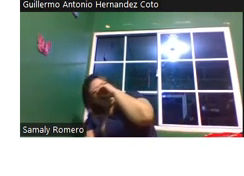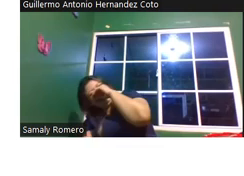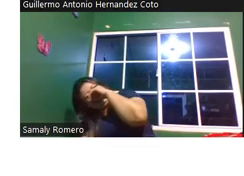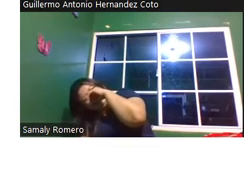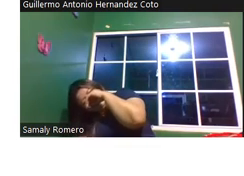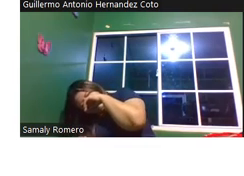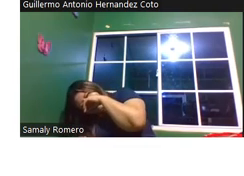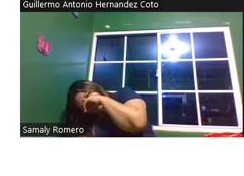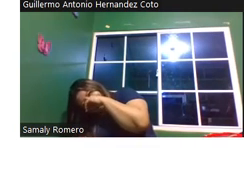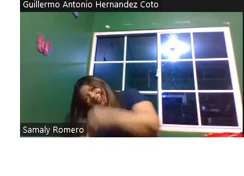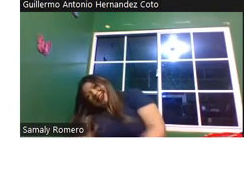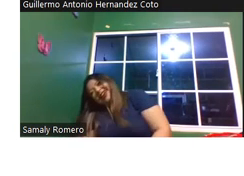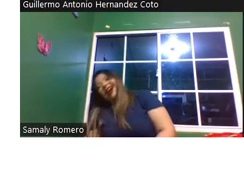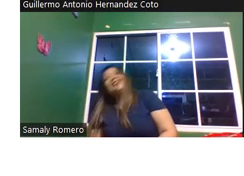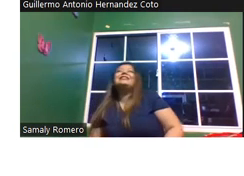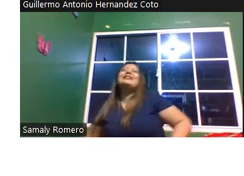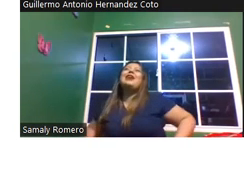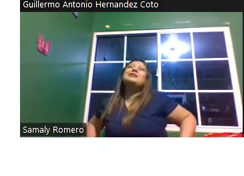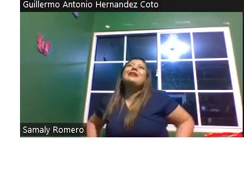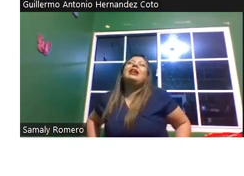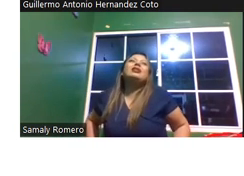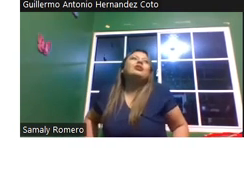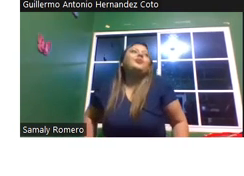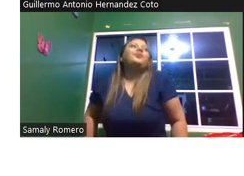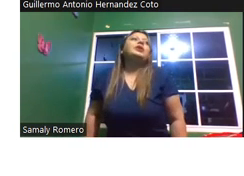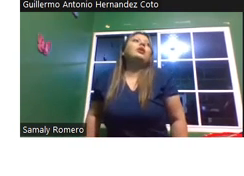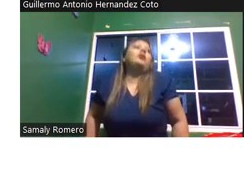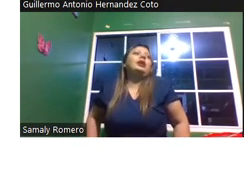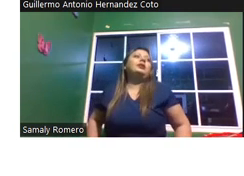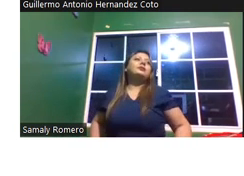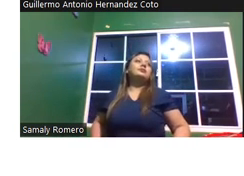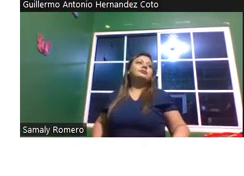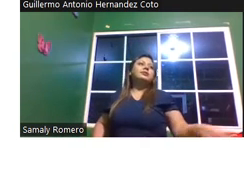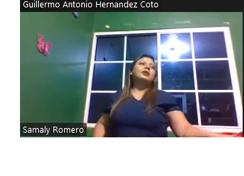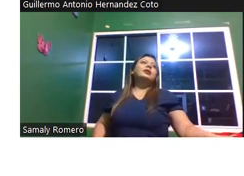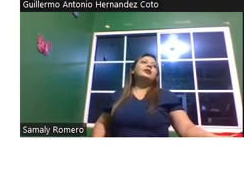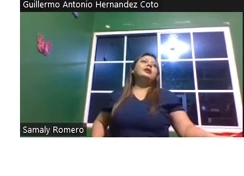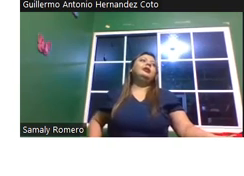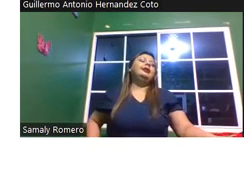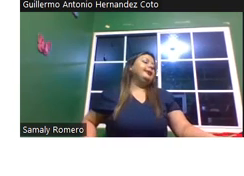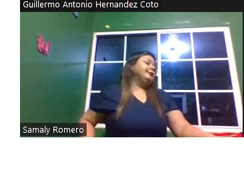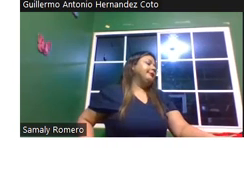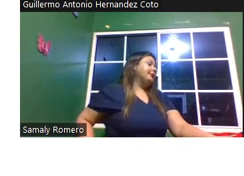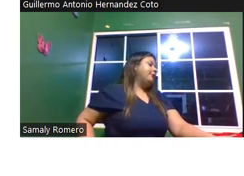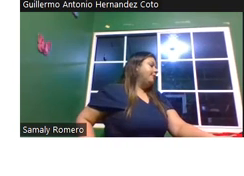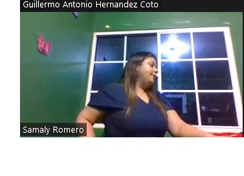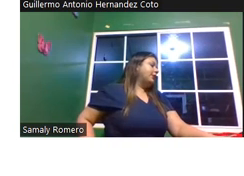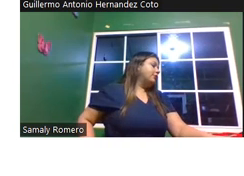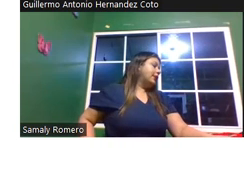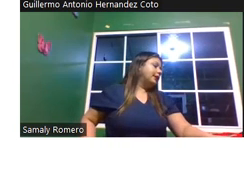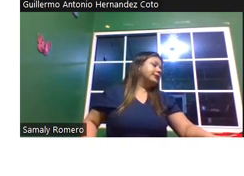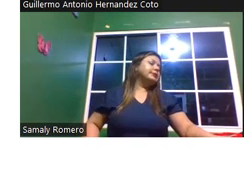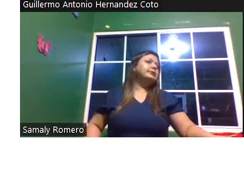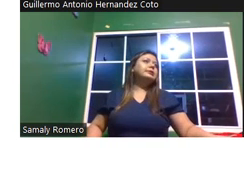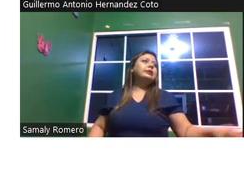proceso. El resultado es lo que yo obtuve del dato y, por supuesto, del proceso y